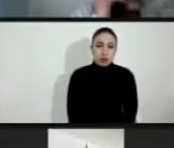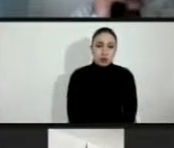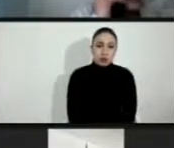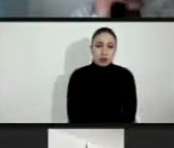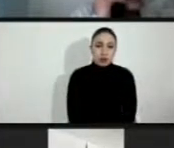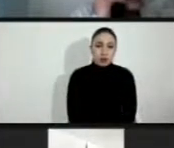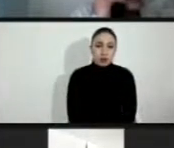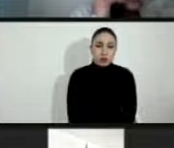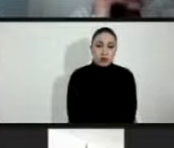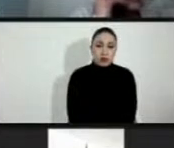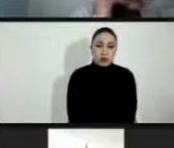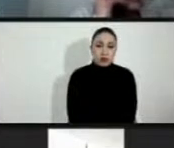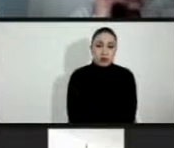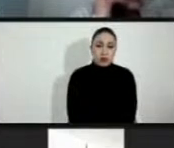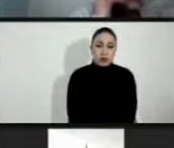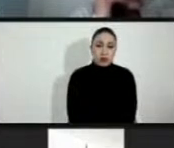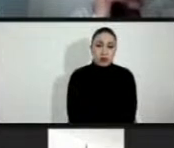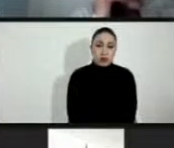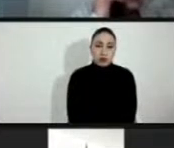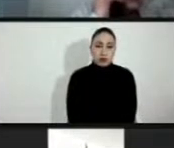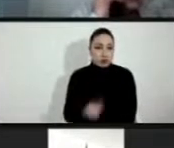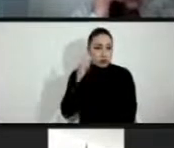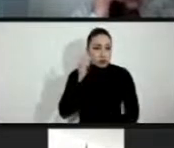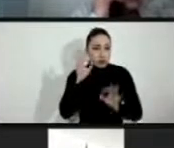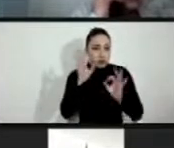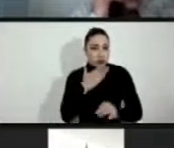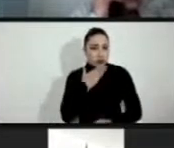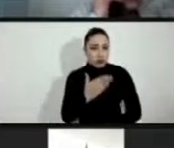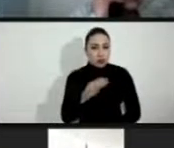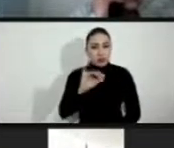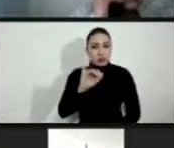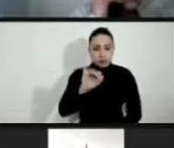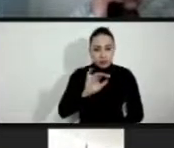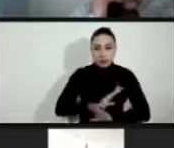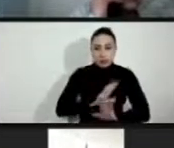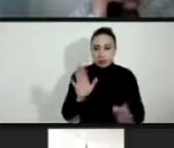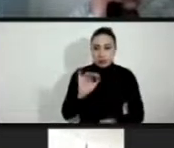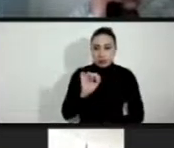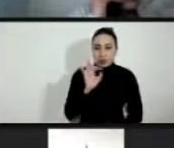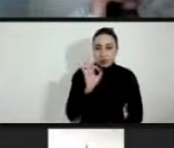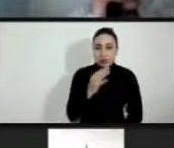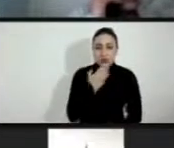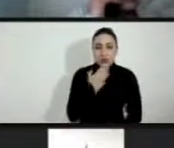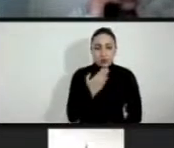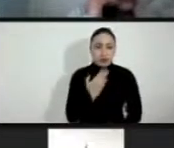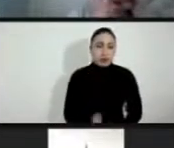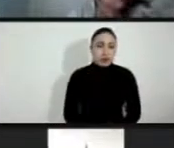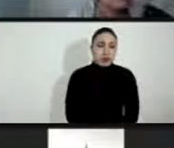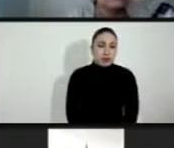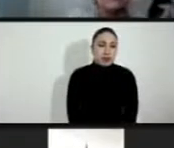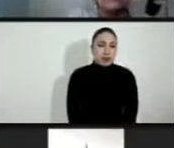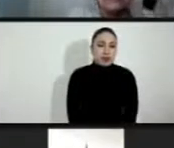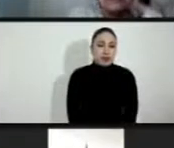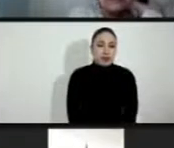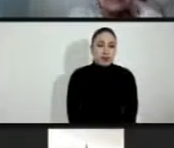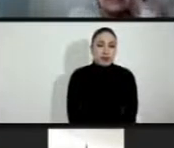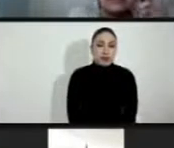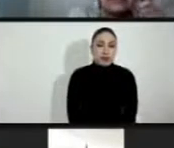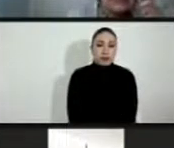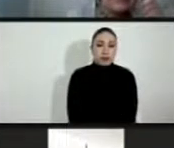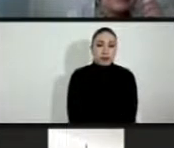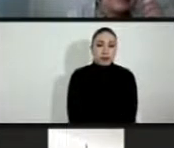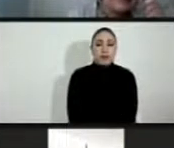¿Sí se escucha? Sí, sí, la escuchamos. Presidenta, sí se está escuchando, ¿verdad?